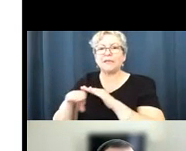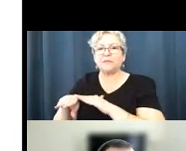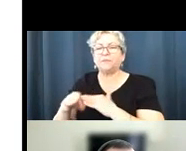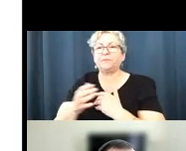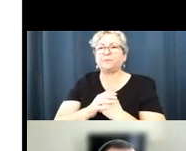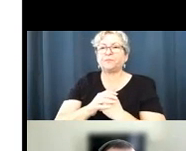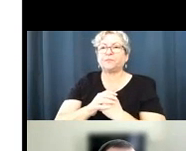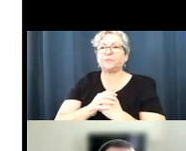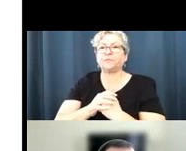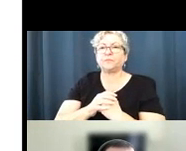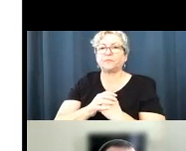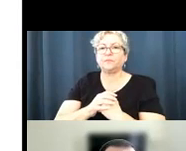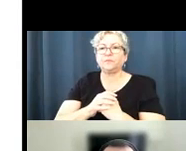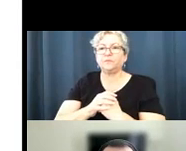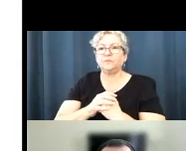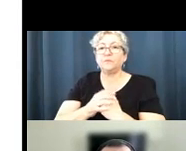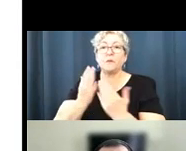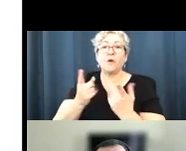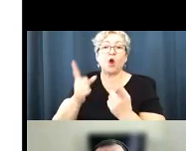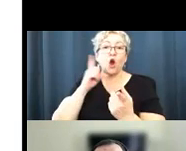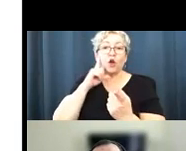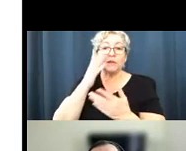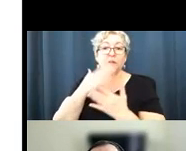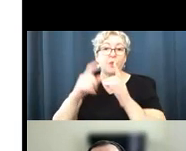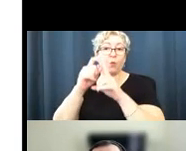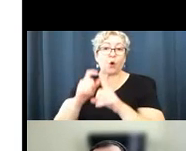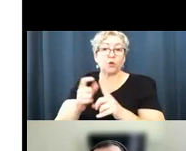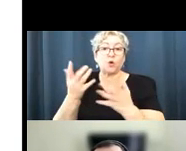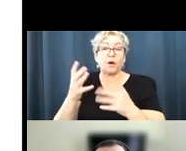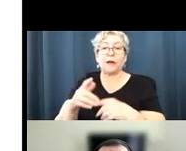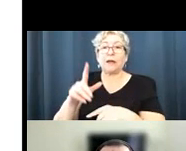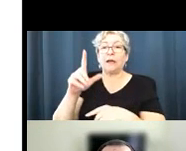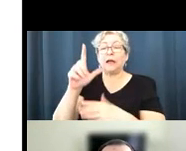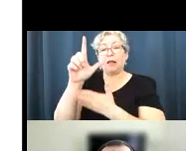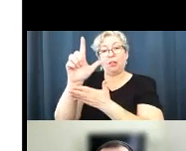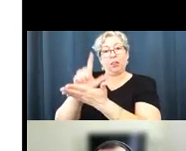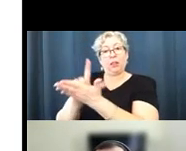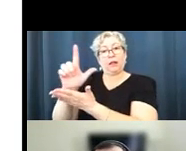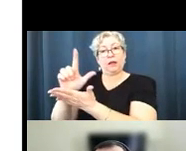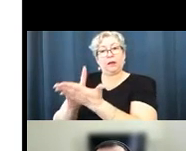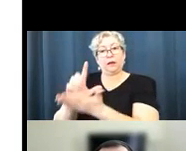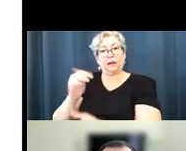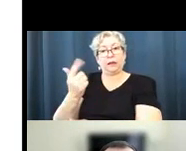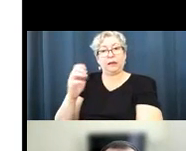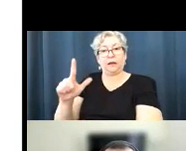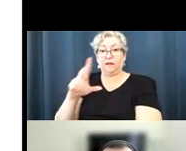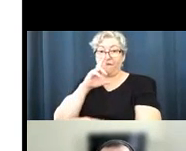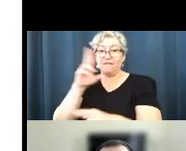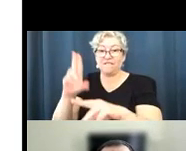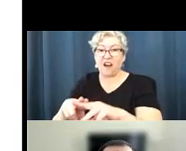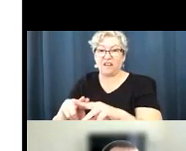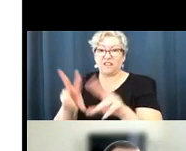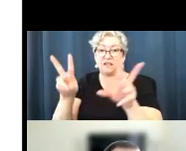del paisaje, a lo mejor ustedes tienen problemas de accesibilidad o a lo mejor alguna vez han escuchado esto. Pero el paisaje legal. Esto